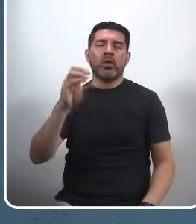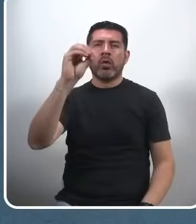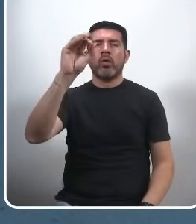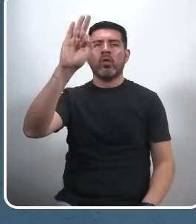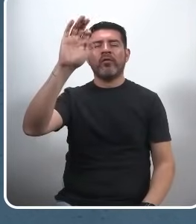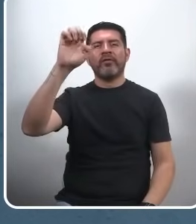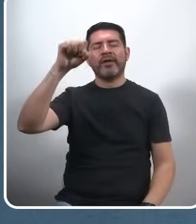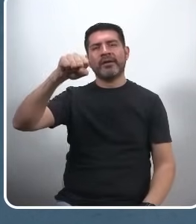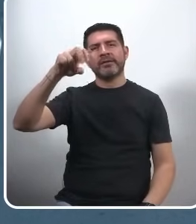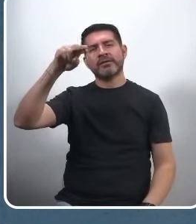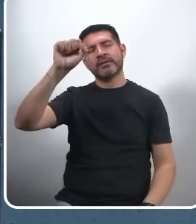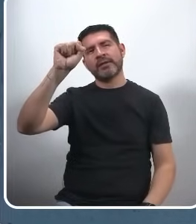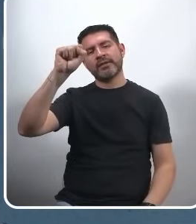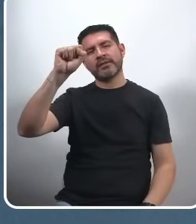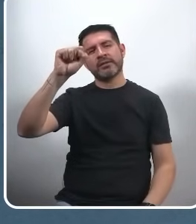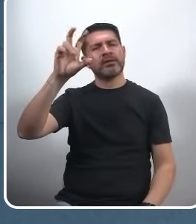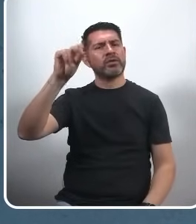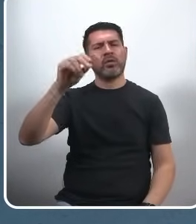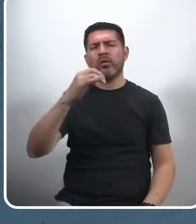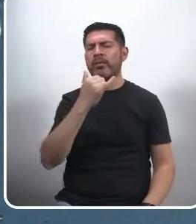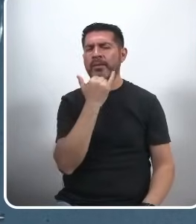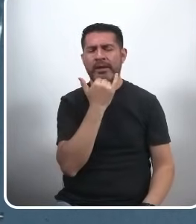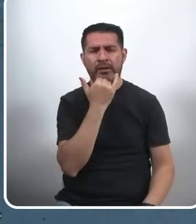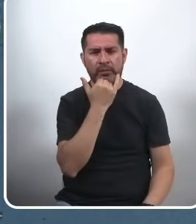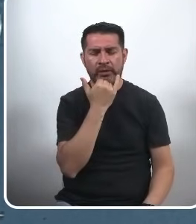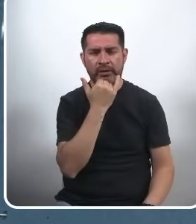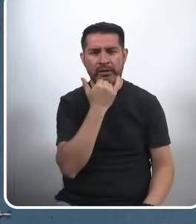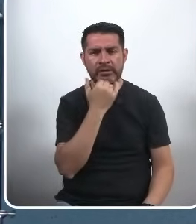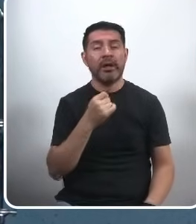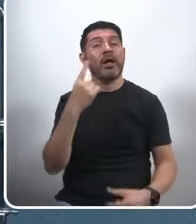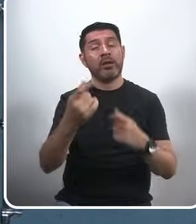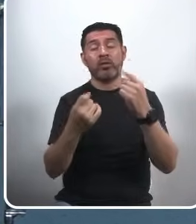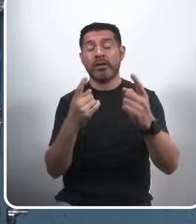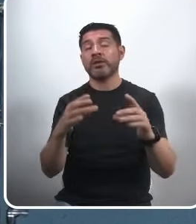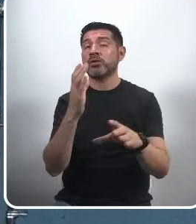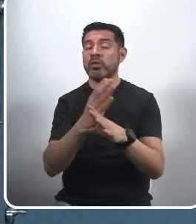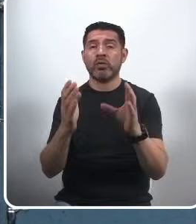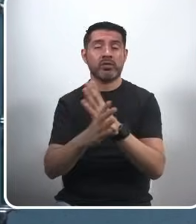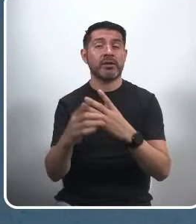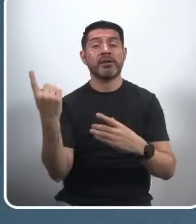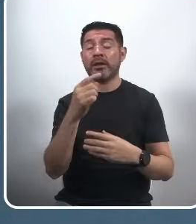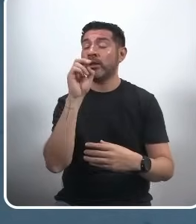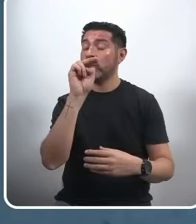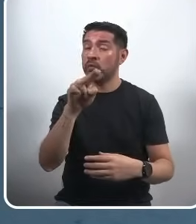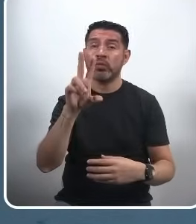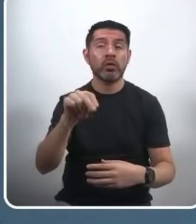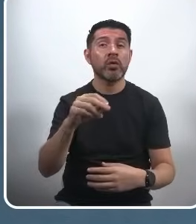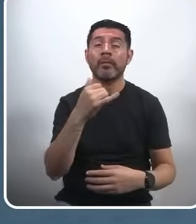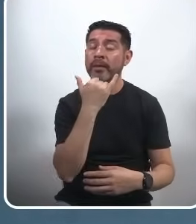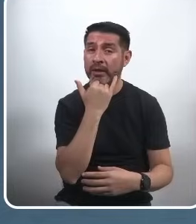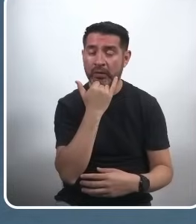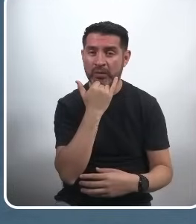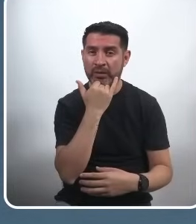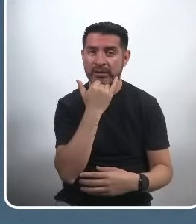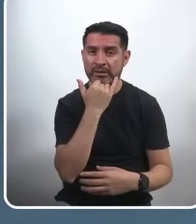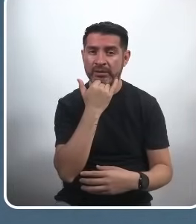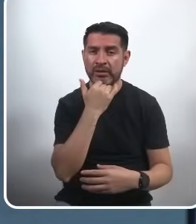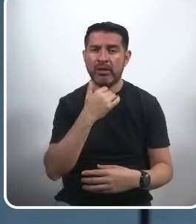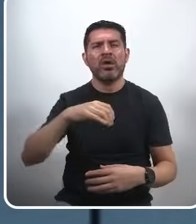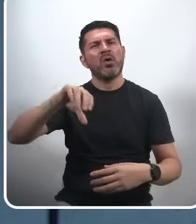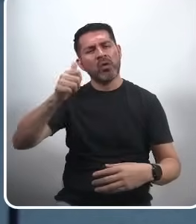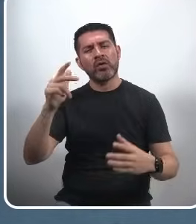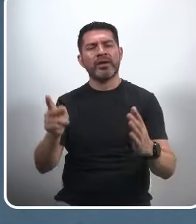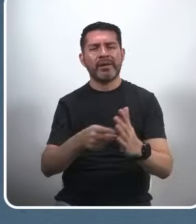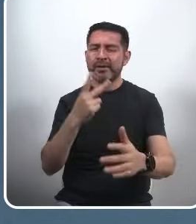Lo que no perdonas se repite. ¿Qué significa eso, Pastor Andrés? Ok, si